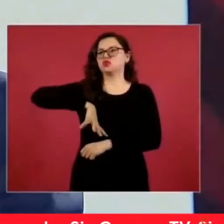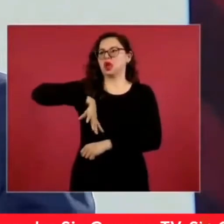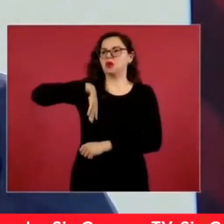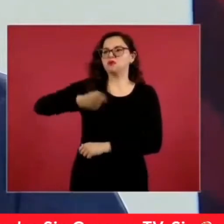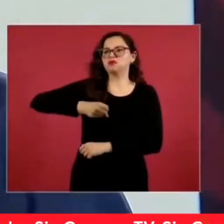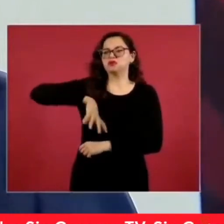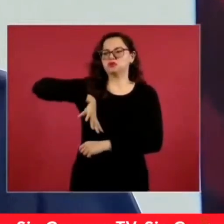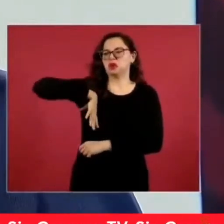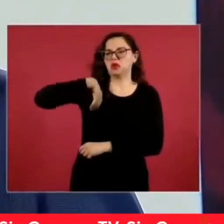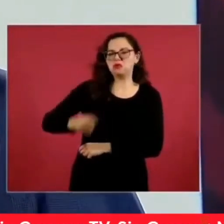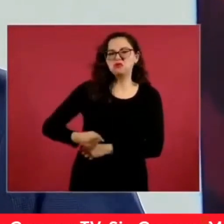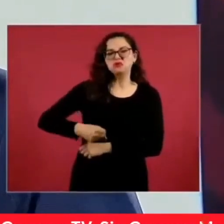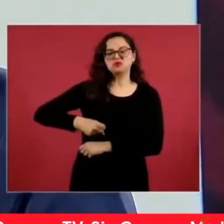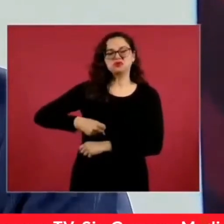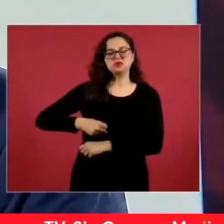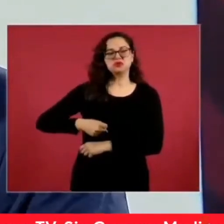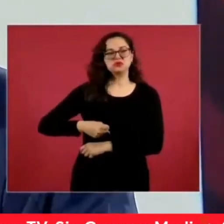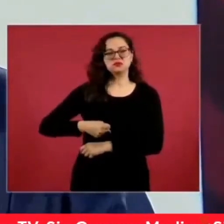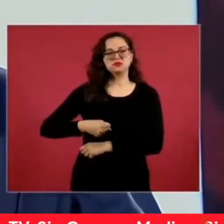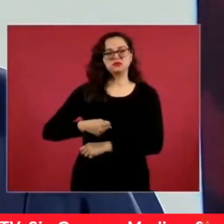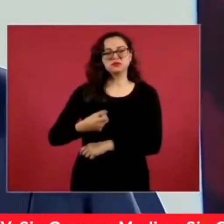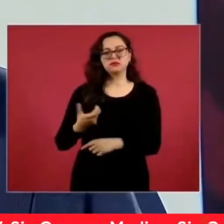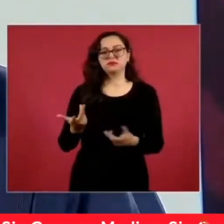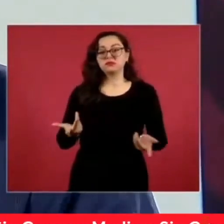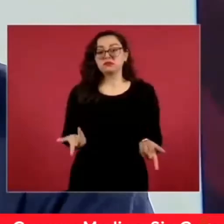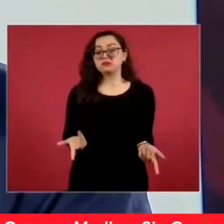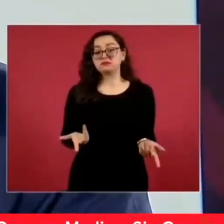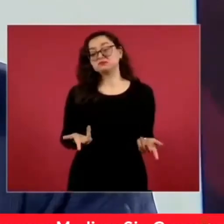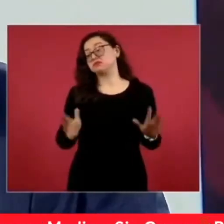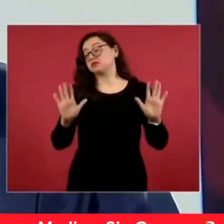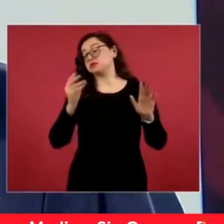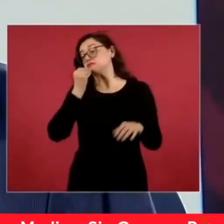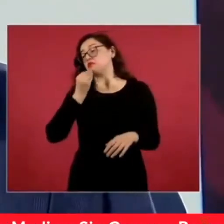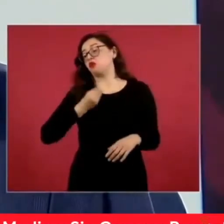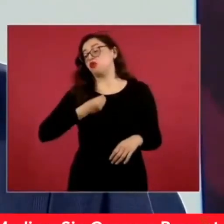sometido a las llamadas reglas del mercado?